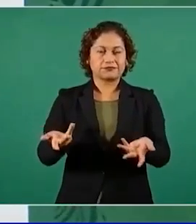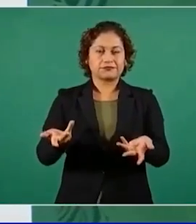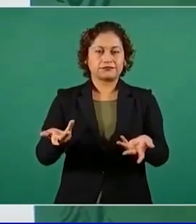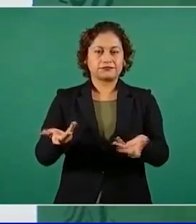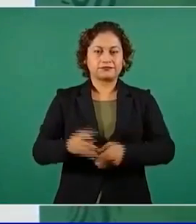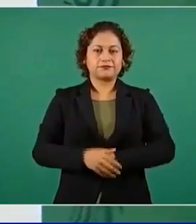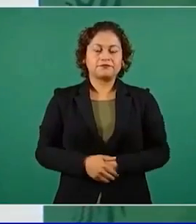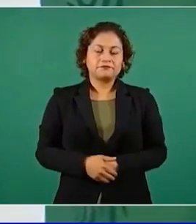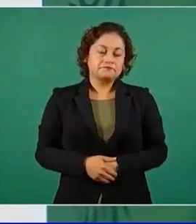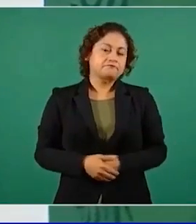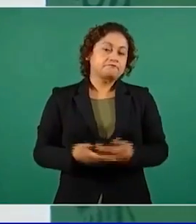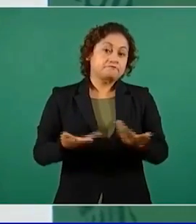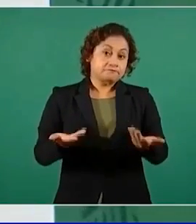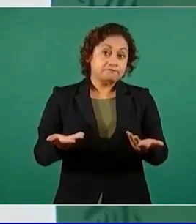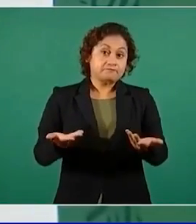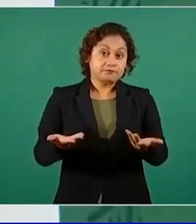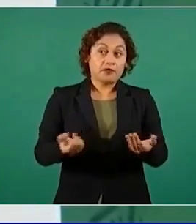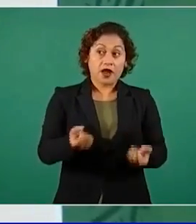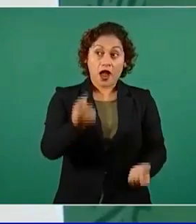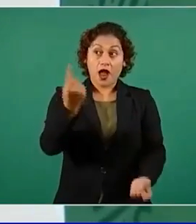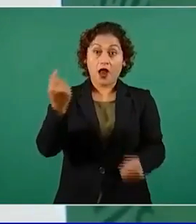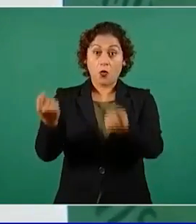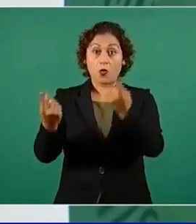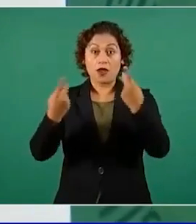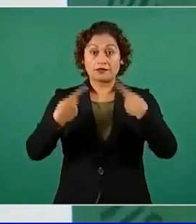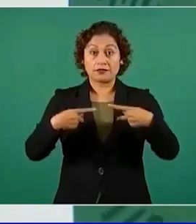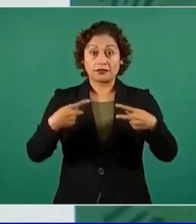nuestros adversarios,